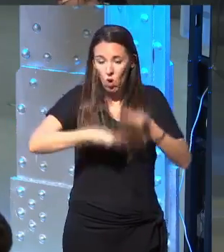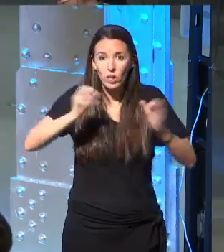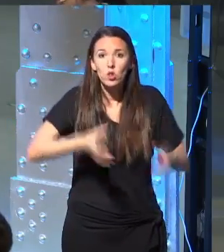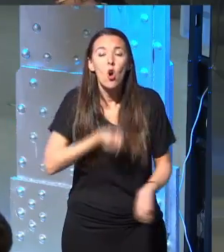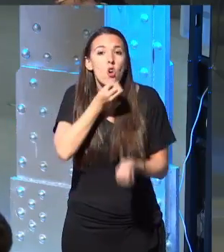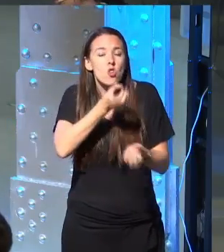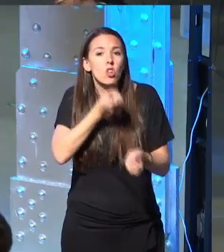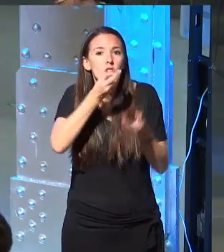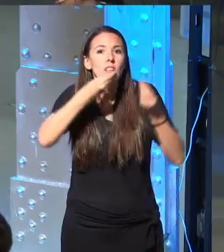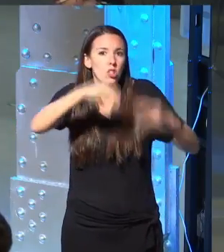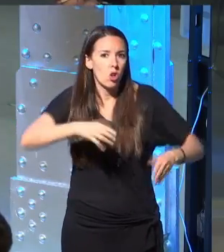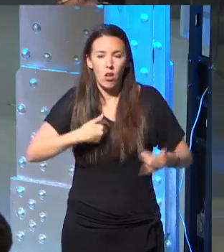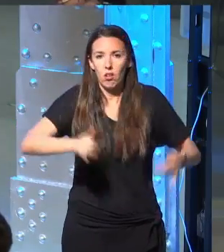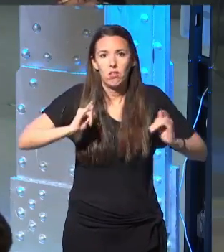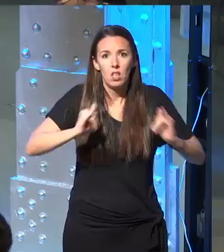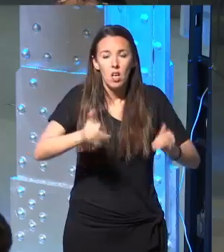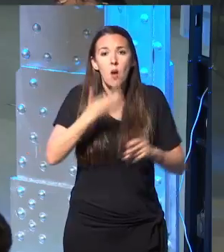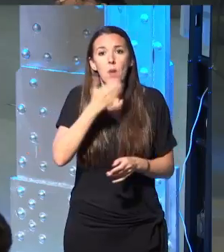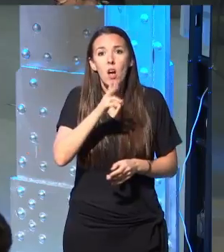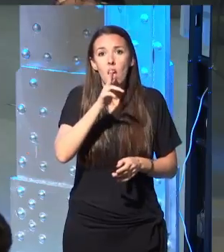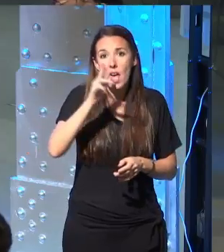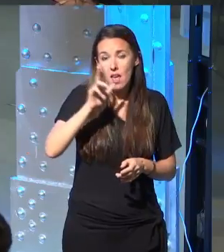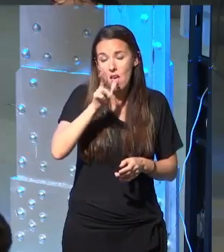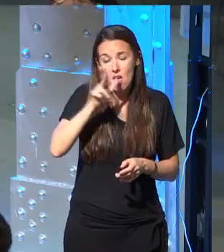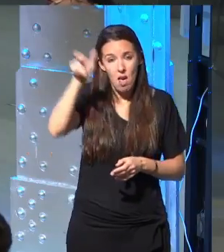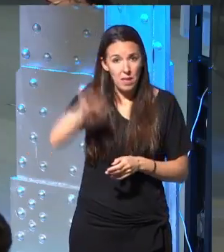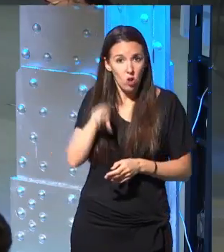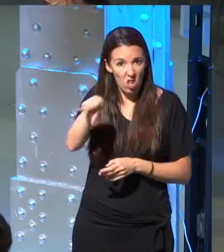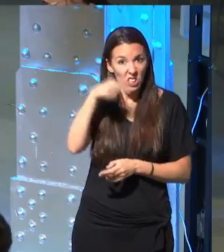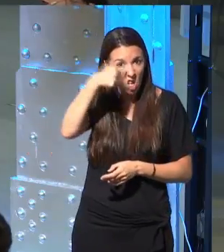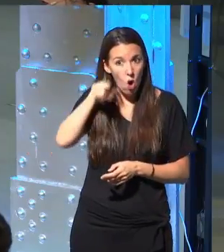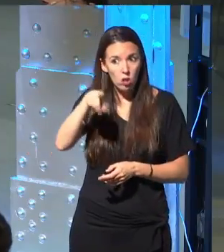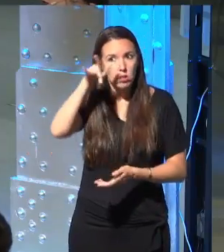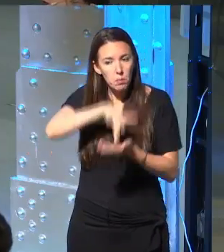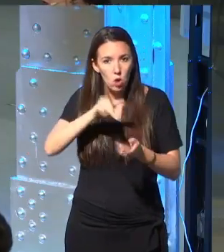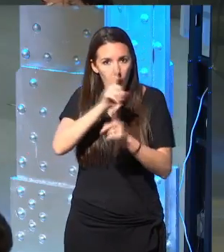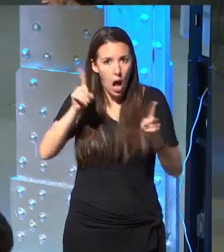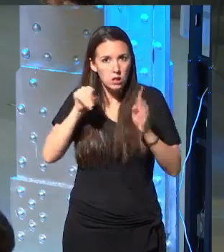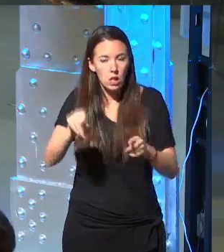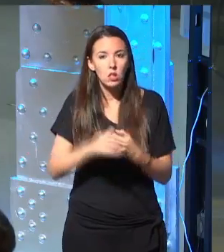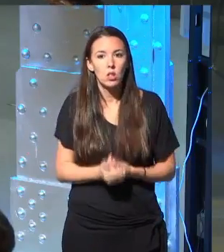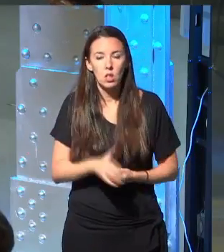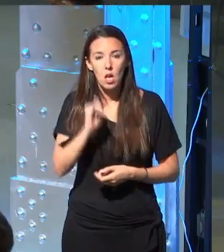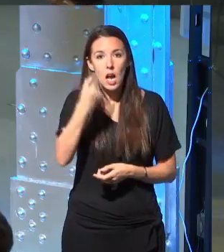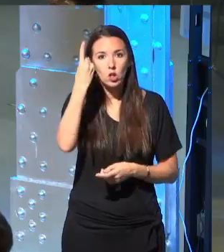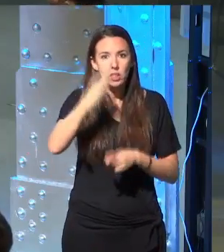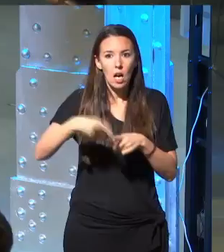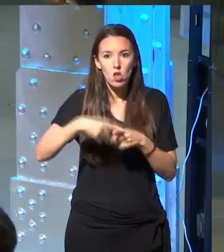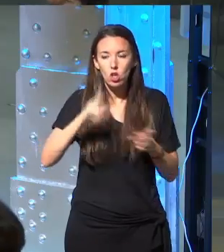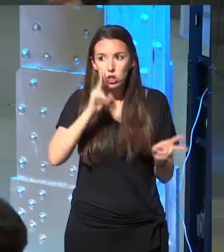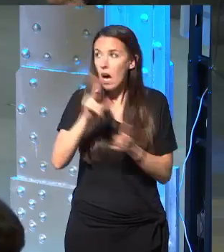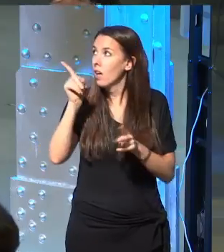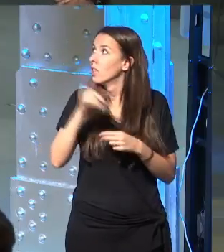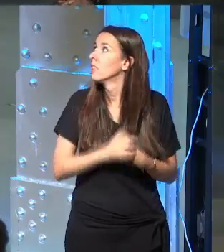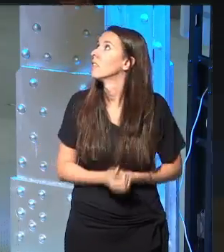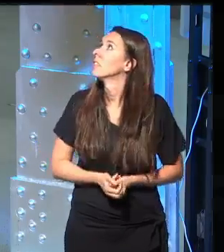historia y pasármelo bien, pero por ejemplo, Hematocrítico también lleva sí, este año haciendo... Claro, yo tengo esta cosa... Está todo